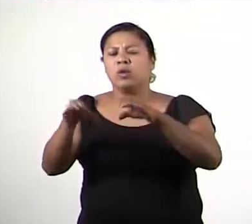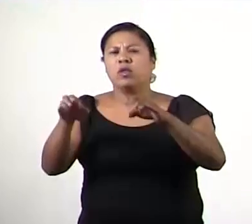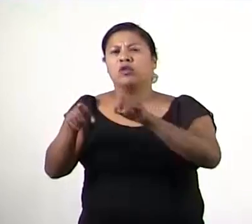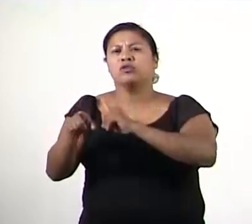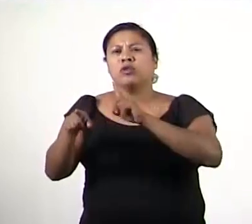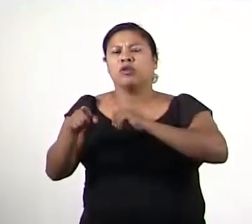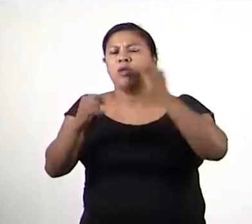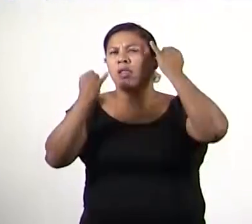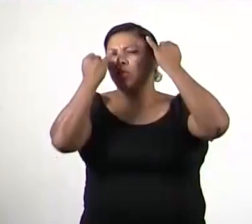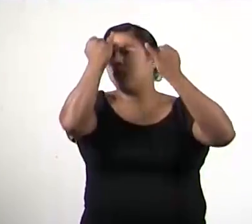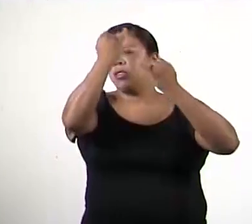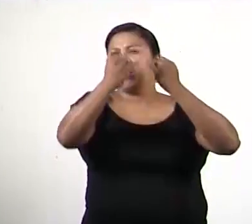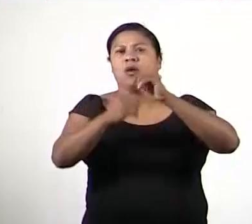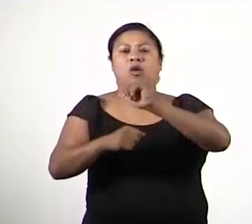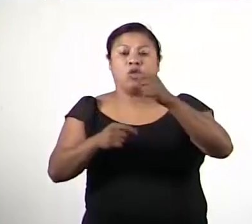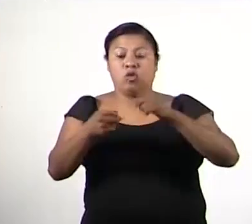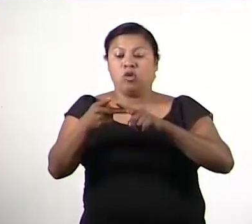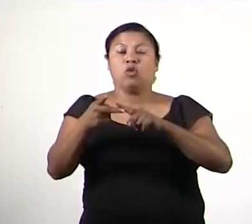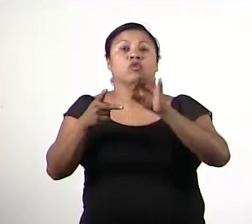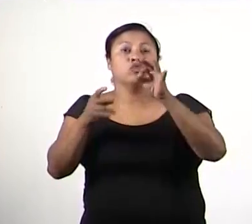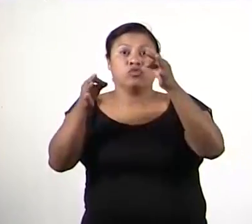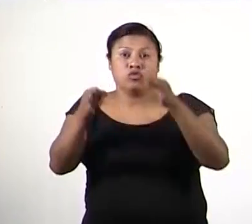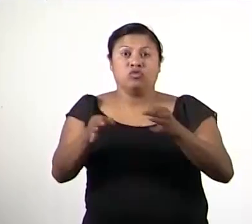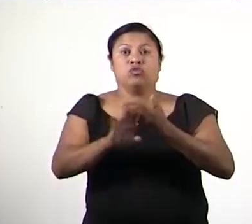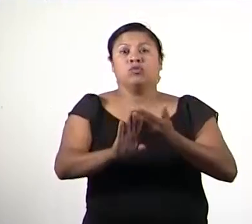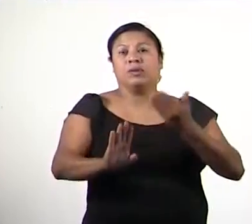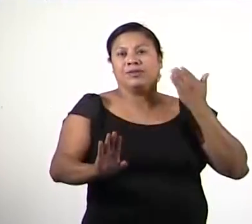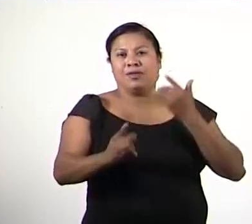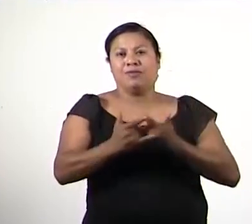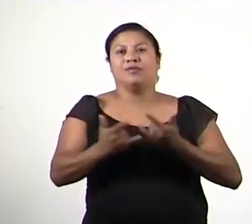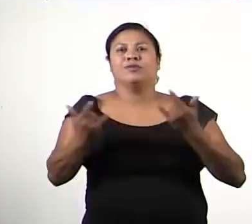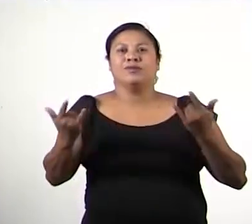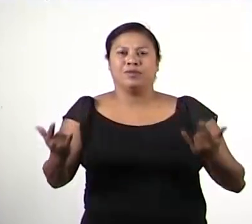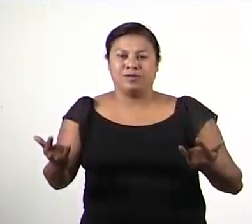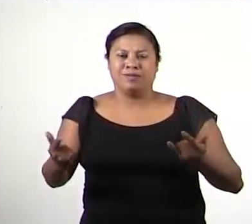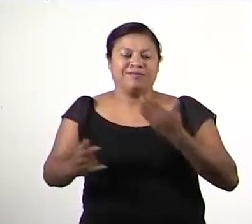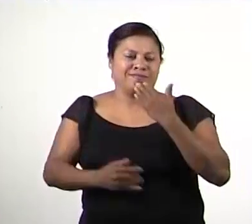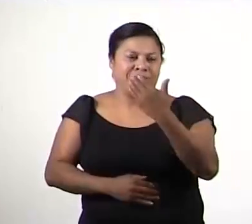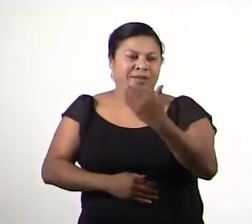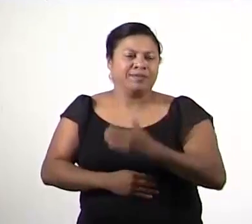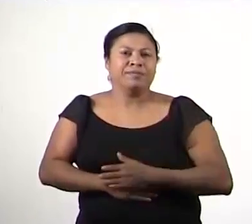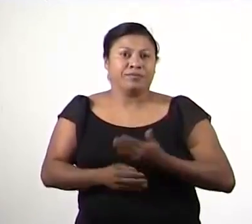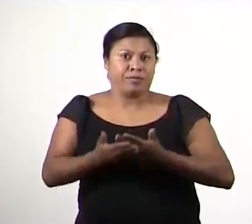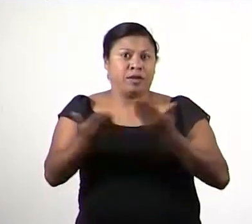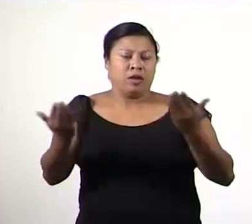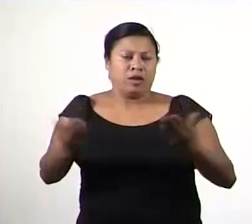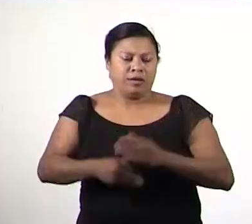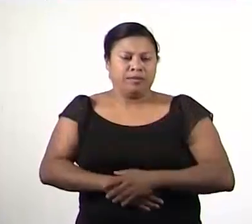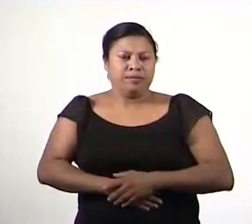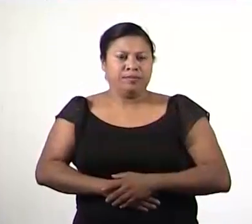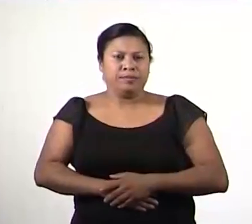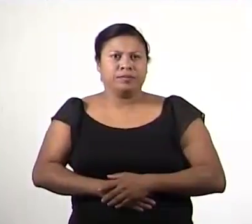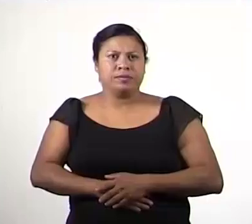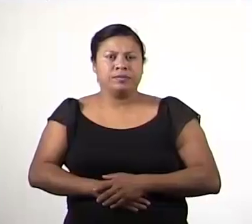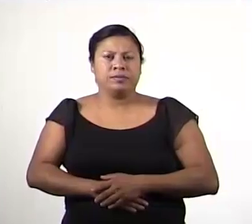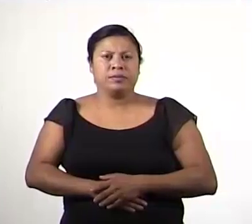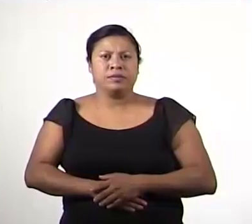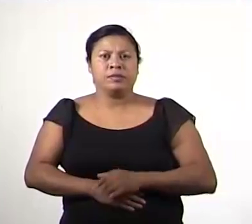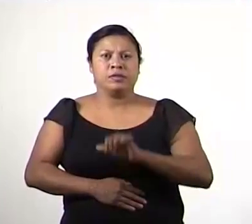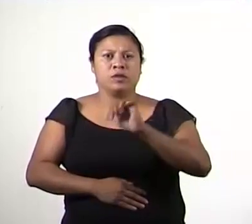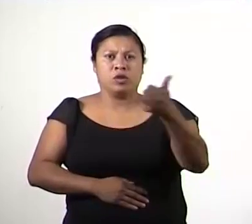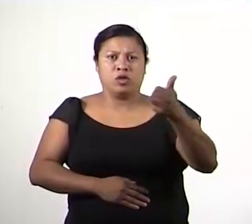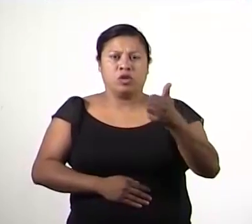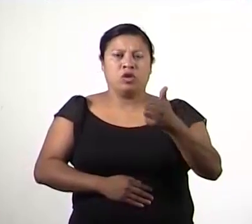otro son hechos realizados o ocurridos en un periodo del pasado. Muy bien. Ahora, más en la